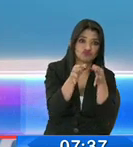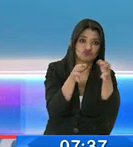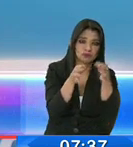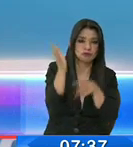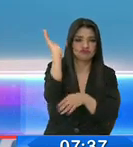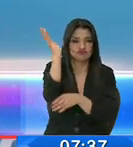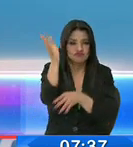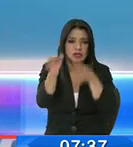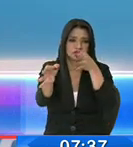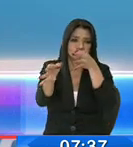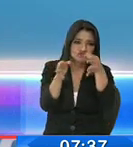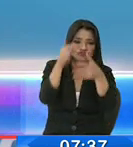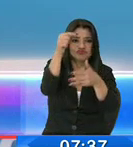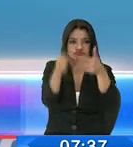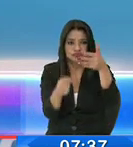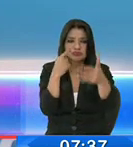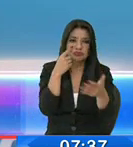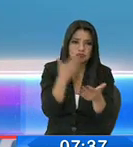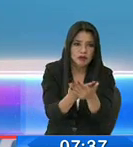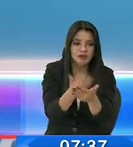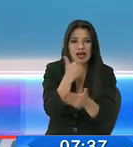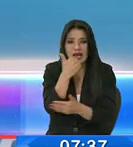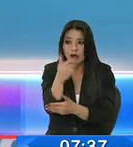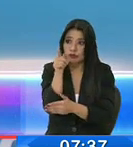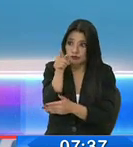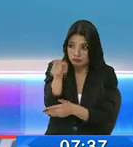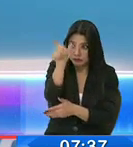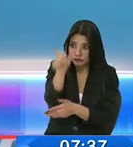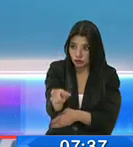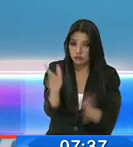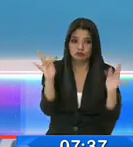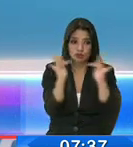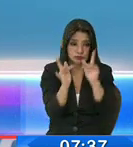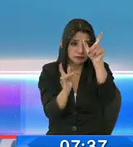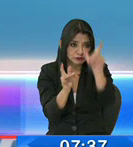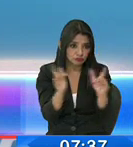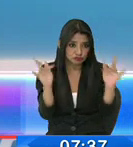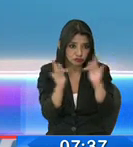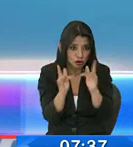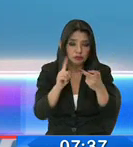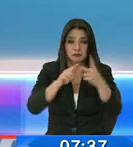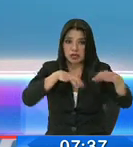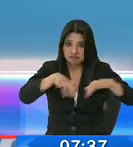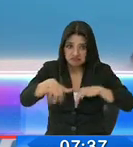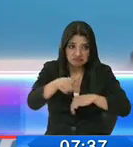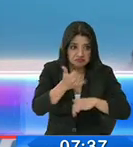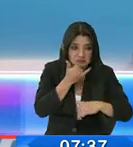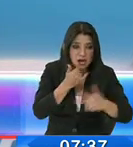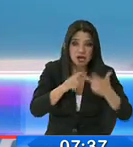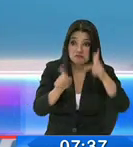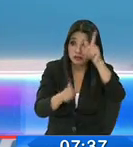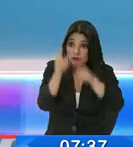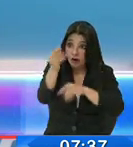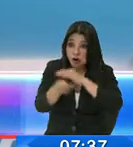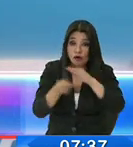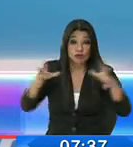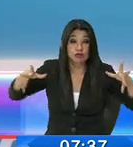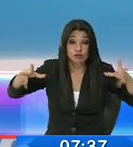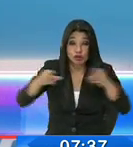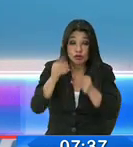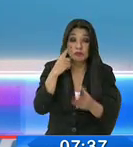el caso de que existe este vínculo causal entre los hechos acusados y las personas acusadas